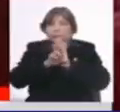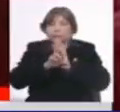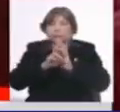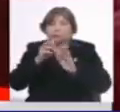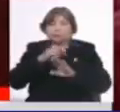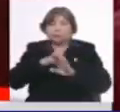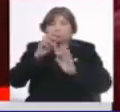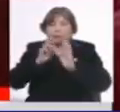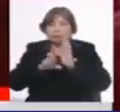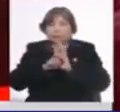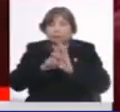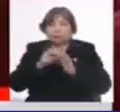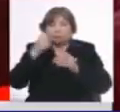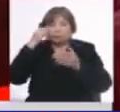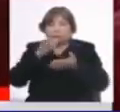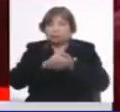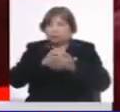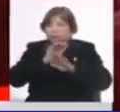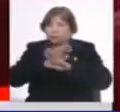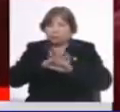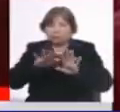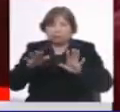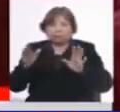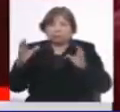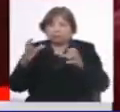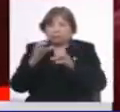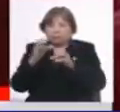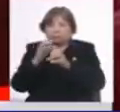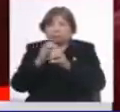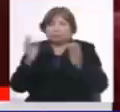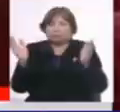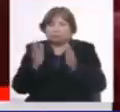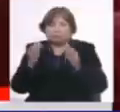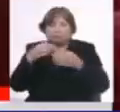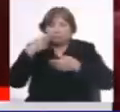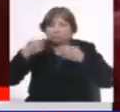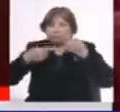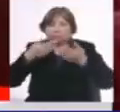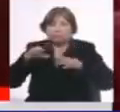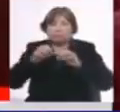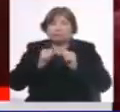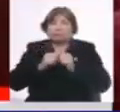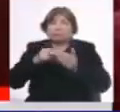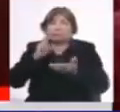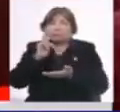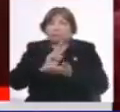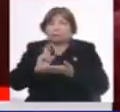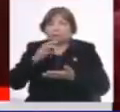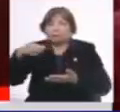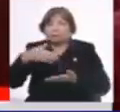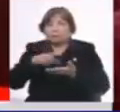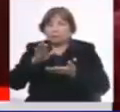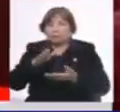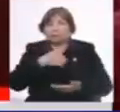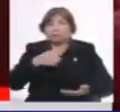Un proyecto de ley para que terminemos o reduzcamos a su mínima expresión la vacancia